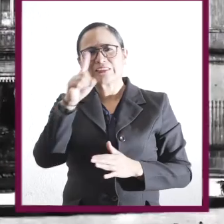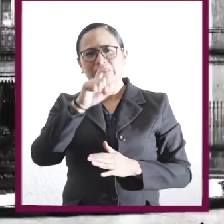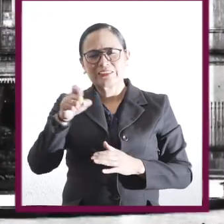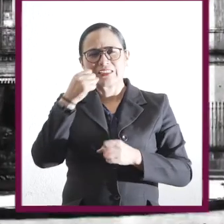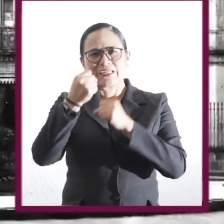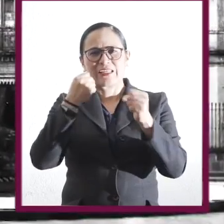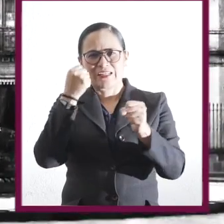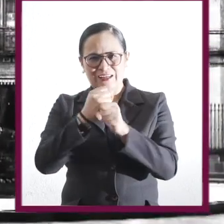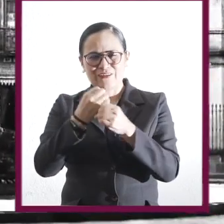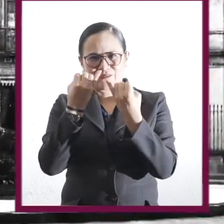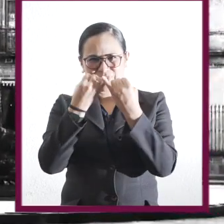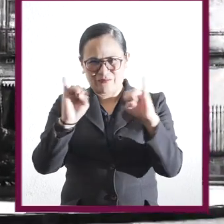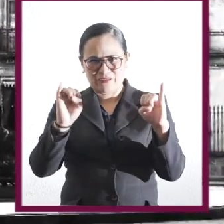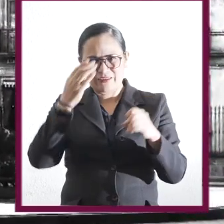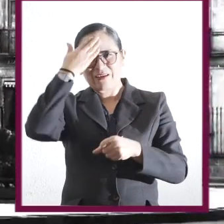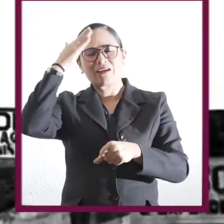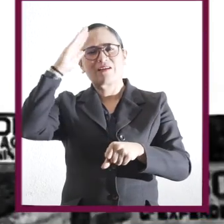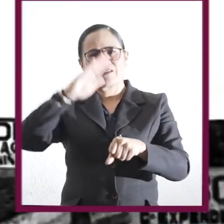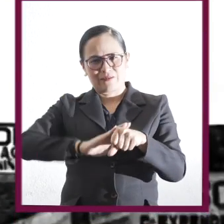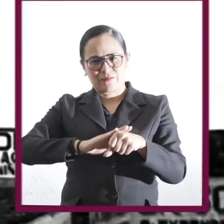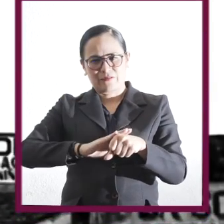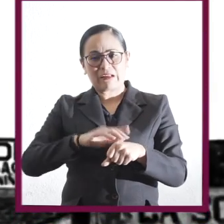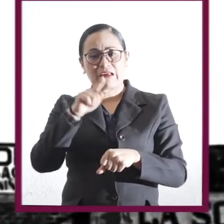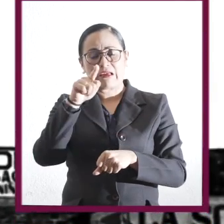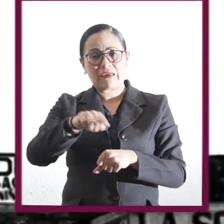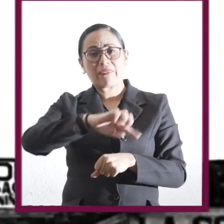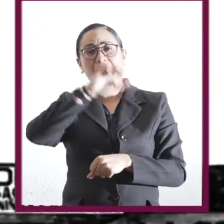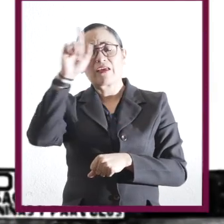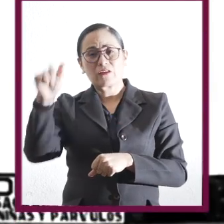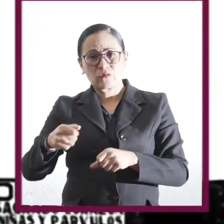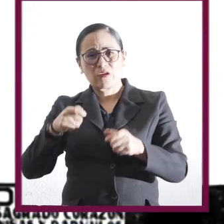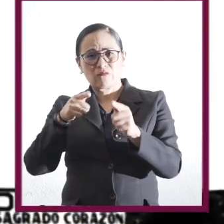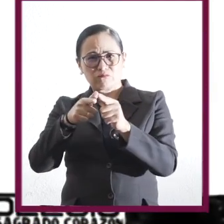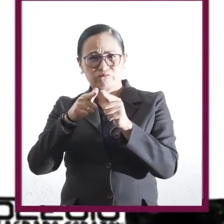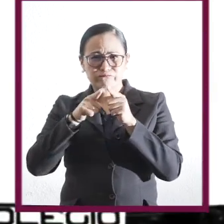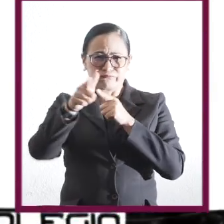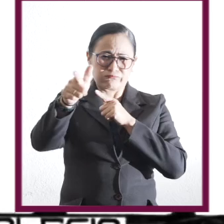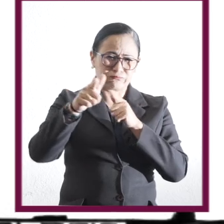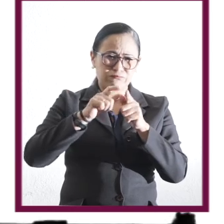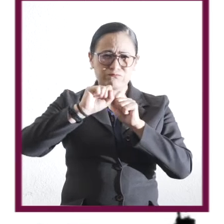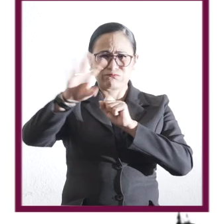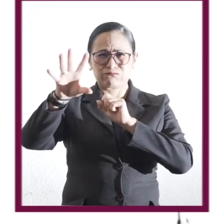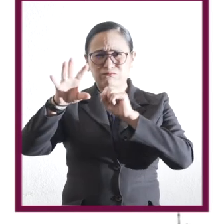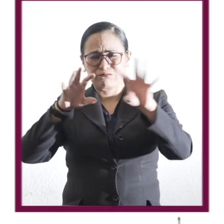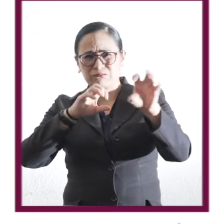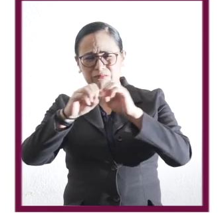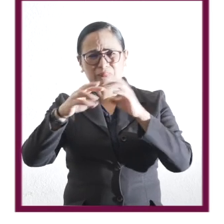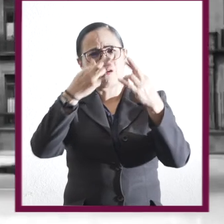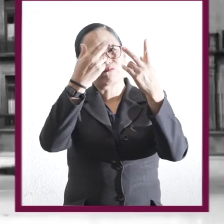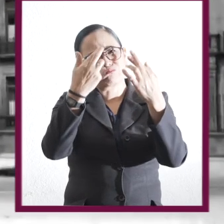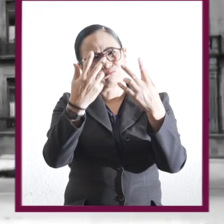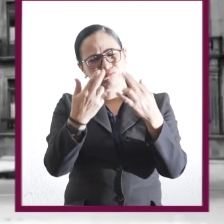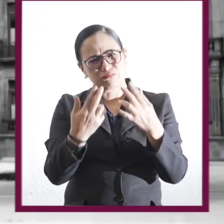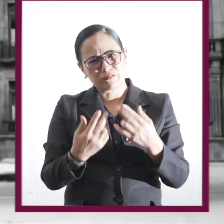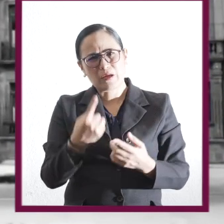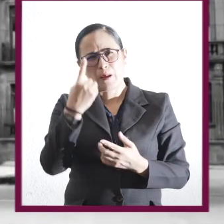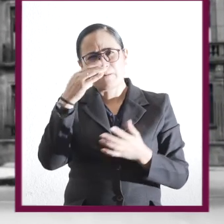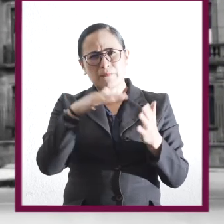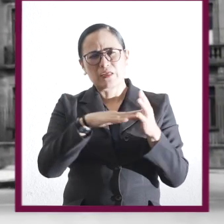del centenario de la independencia. La estructura quedó destruida por los cañonazos de la Decena Trágica, y